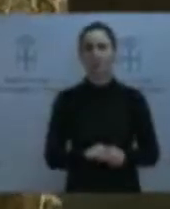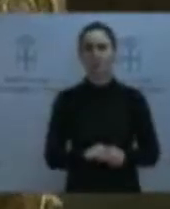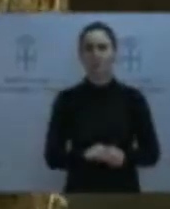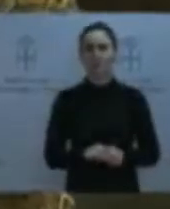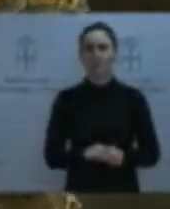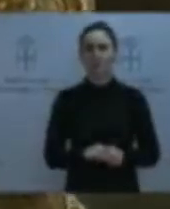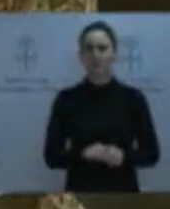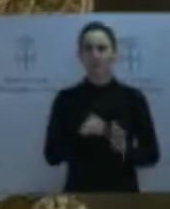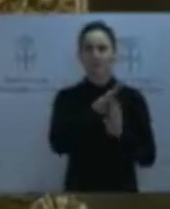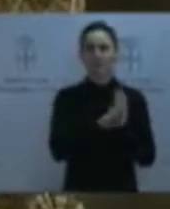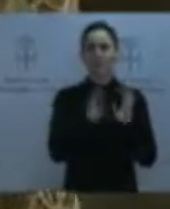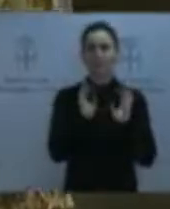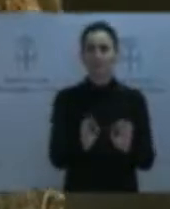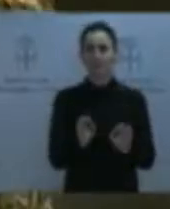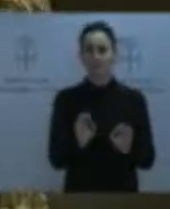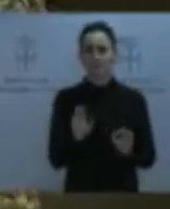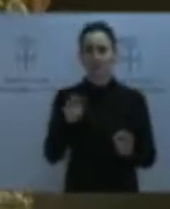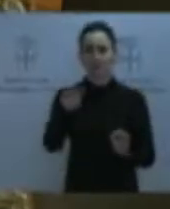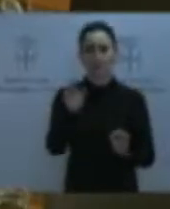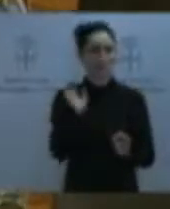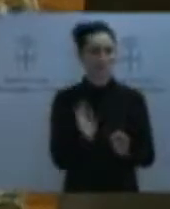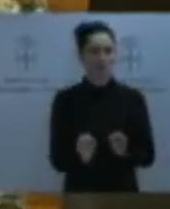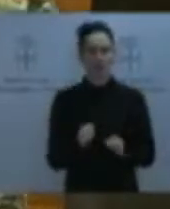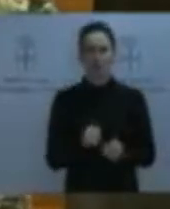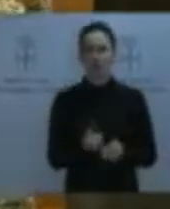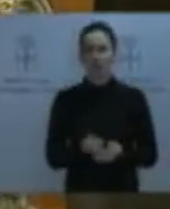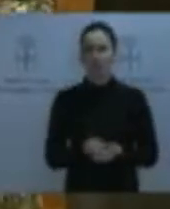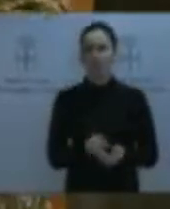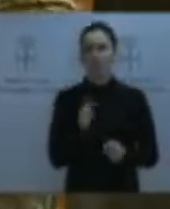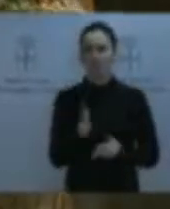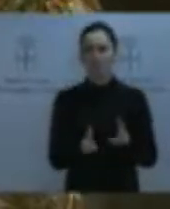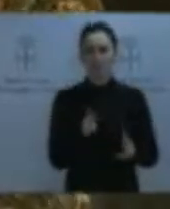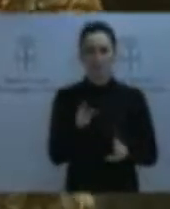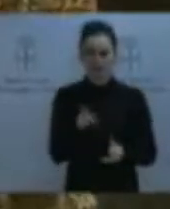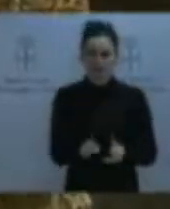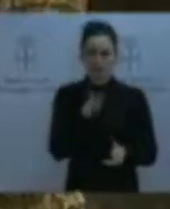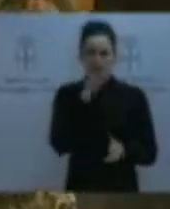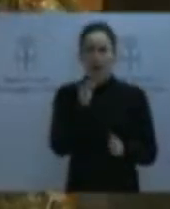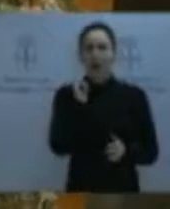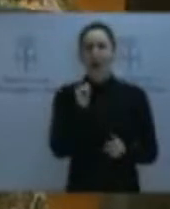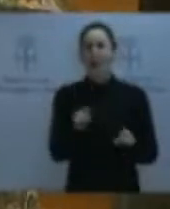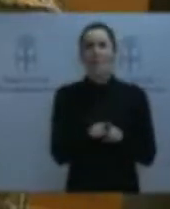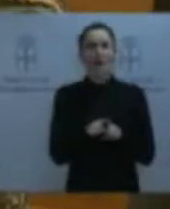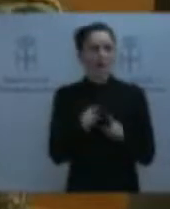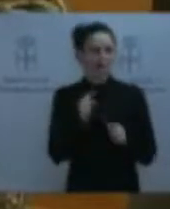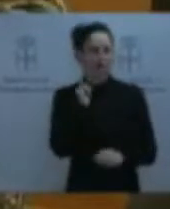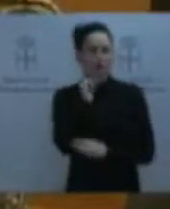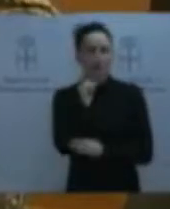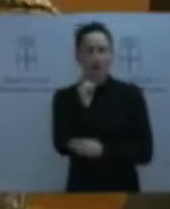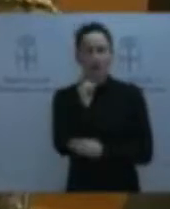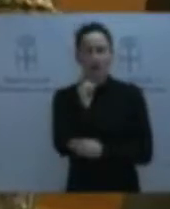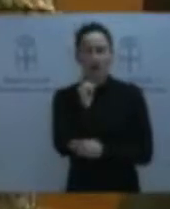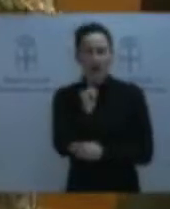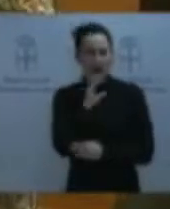Lo mismo ocurre con el País Vasco, donde existe un label institucional que se llama Euskolabel, que garantiza tanto la carne